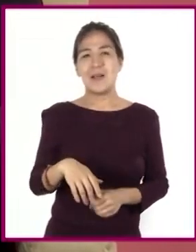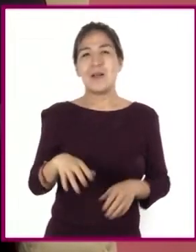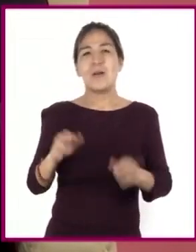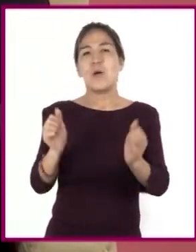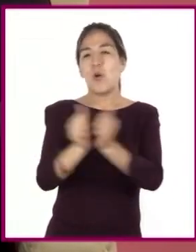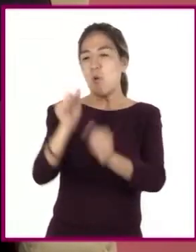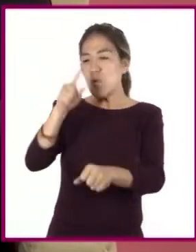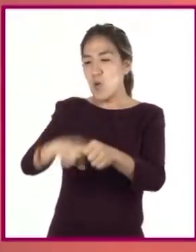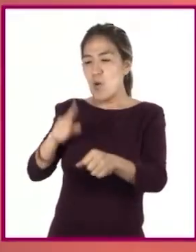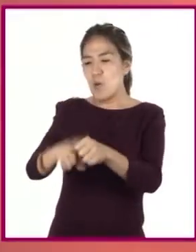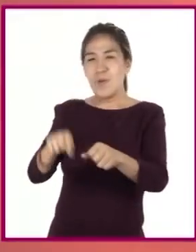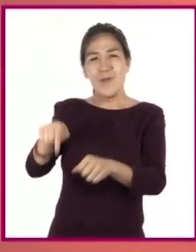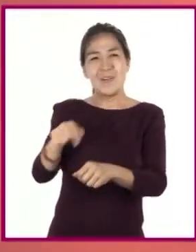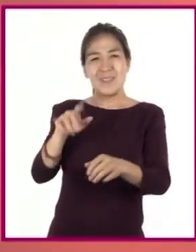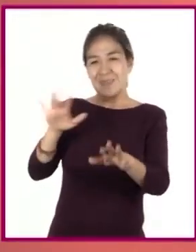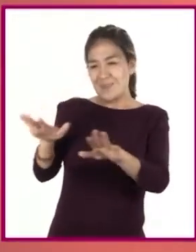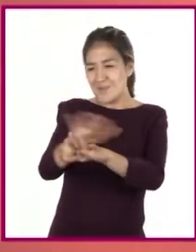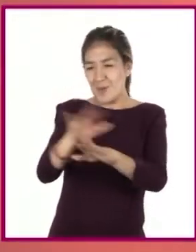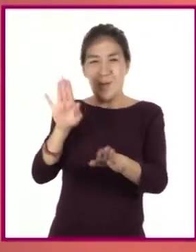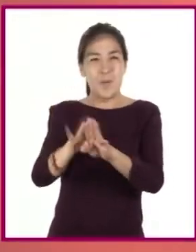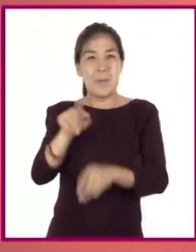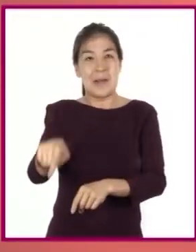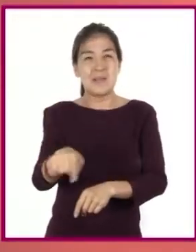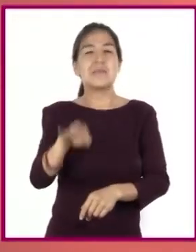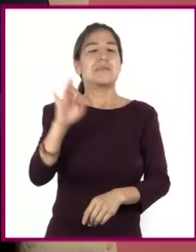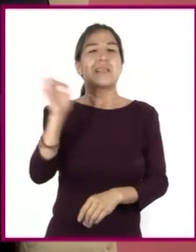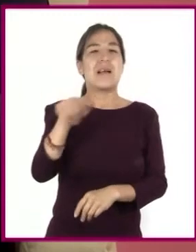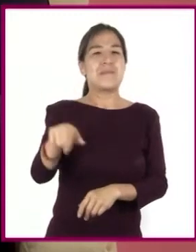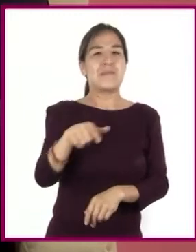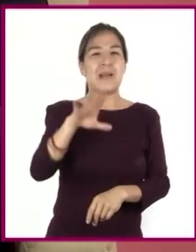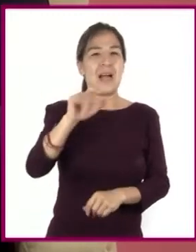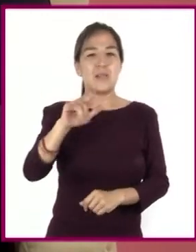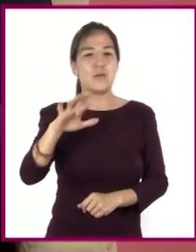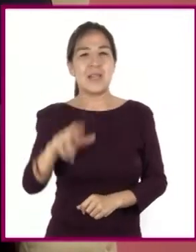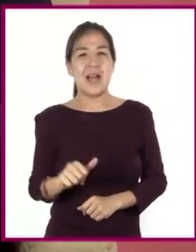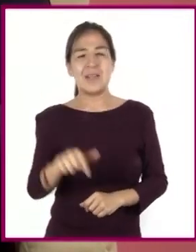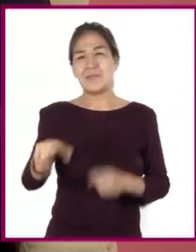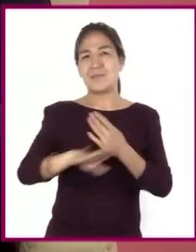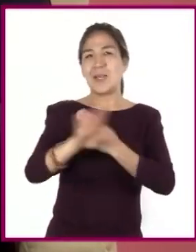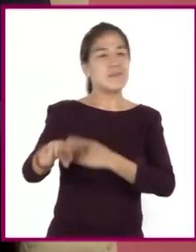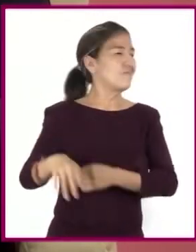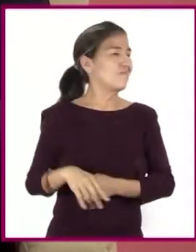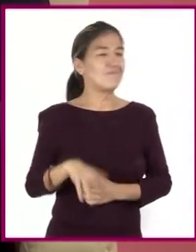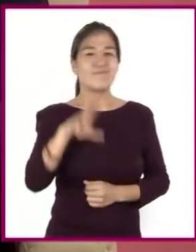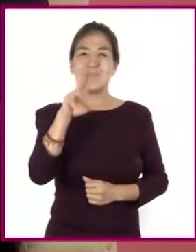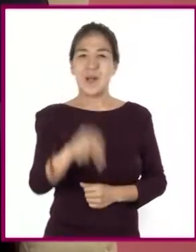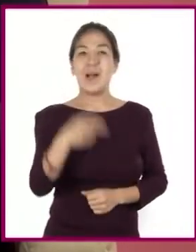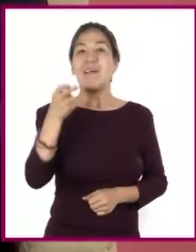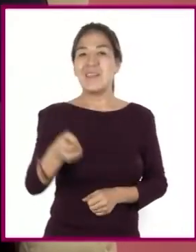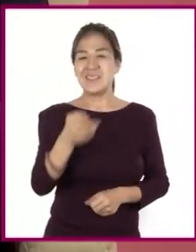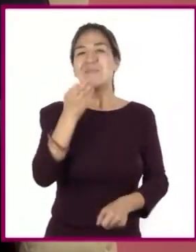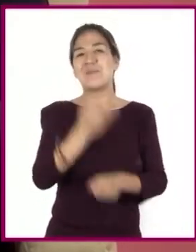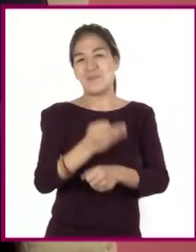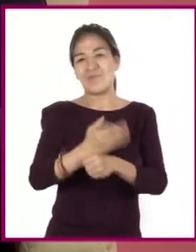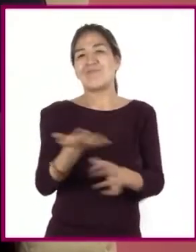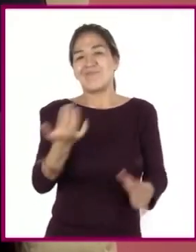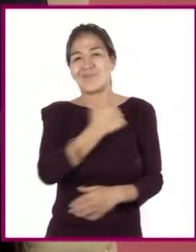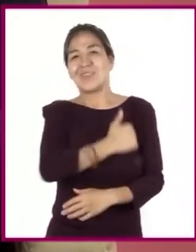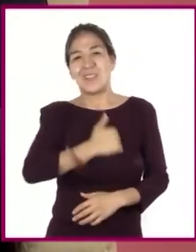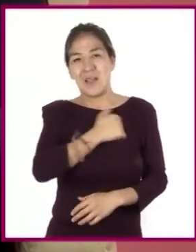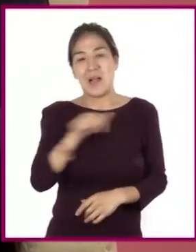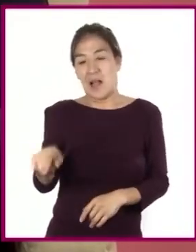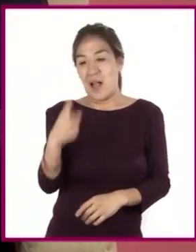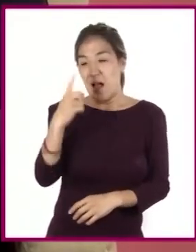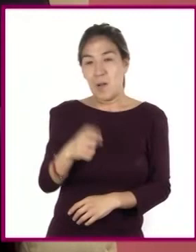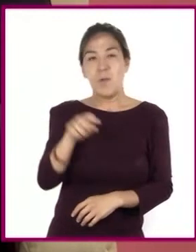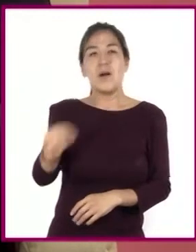artificiales puedan evitar tener estas calorías. Y la respuesta es no. Desafortunadamente, estas bebidas que a veces se